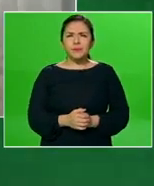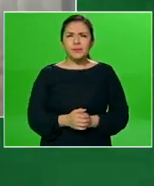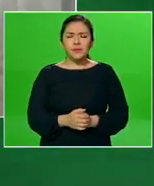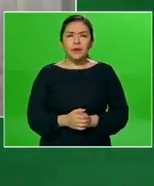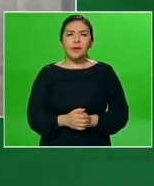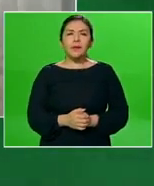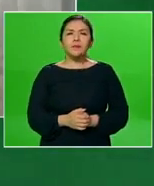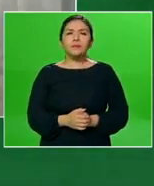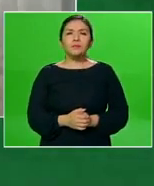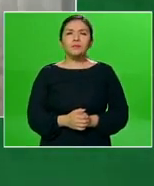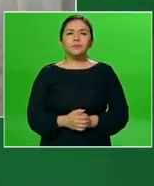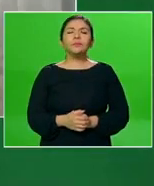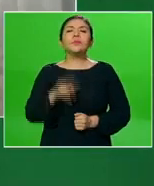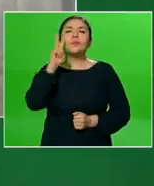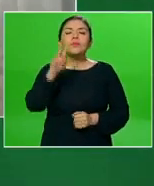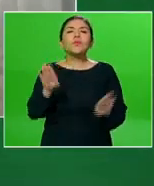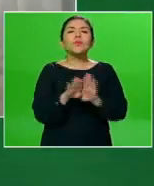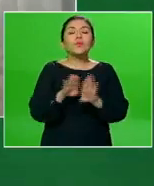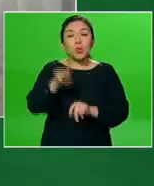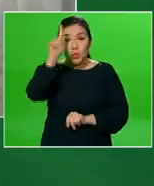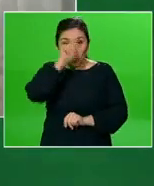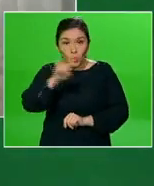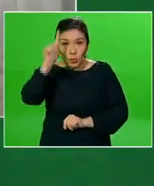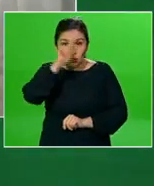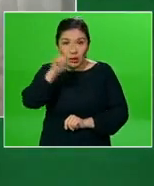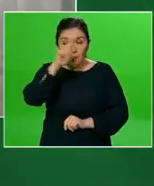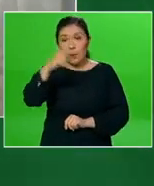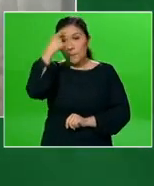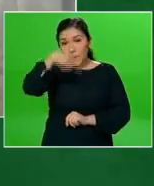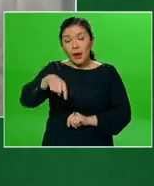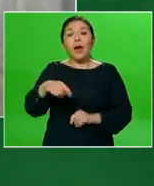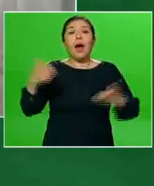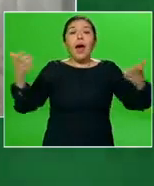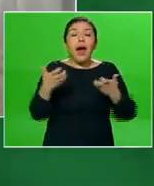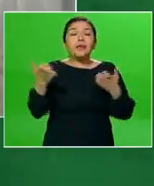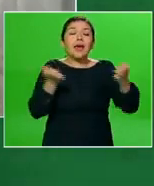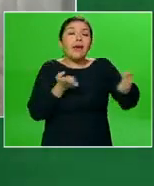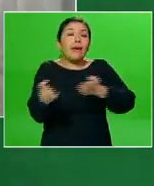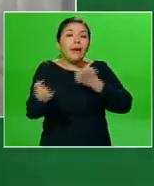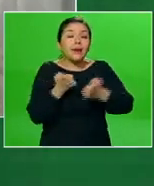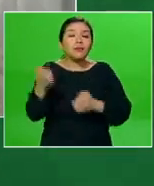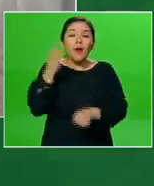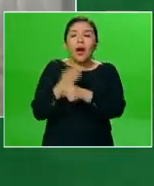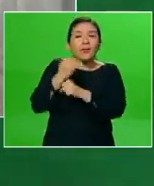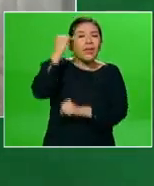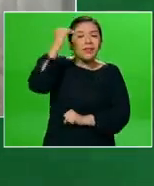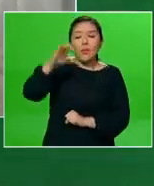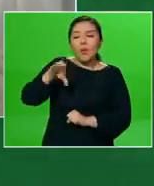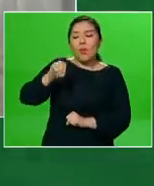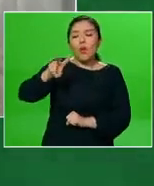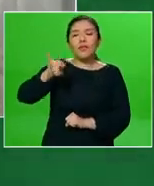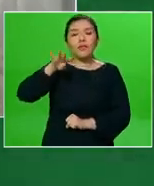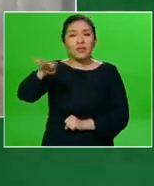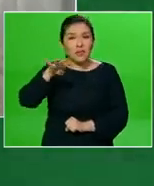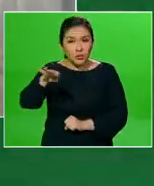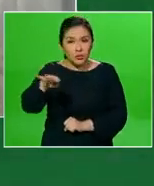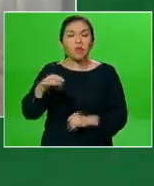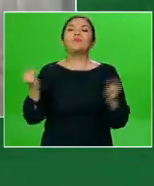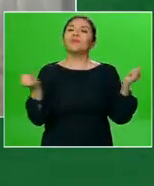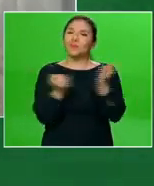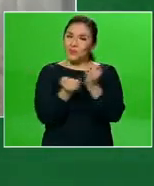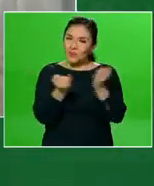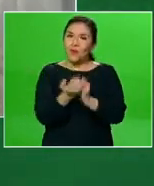y veremos las recomendaciones de actividad física en tiempos de kobe 19 también tendremos a